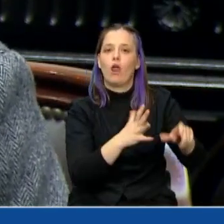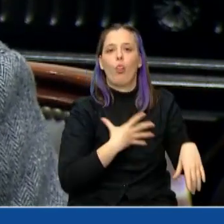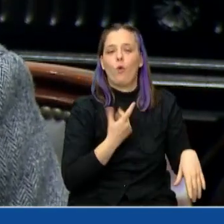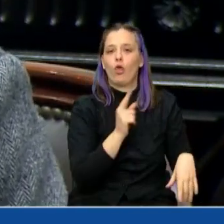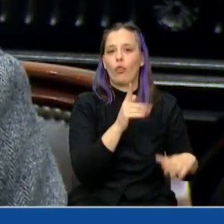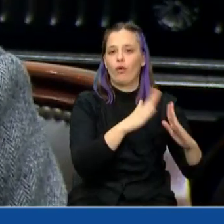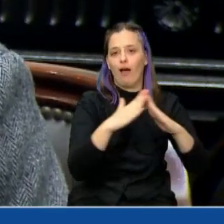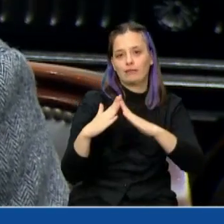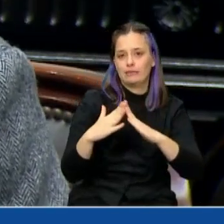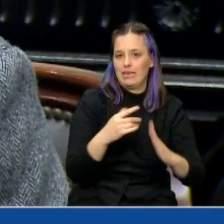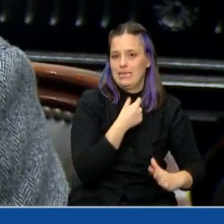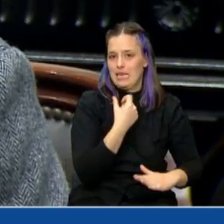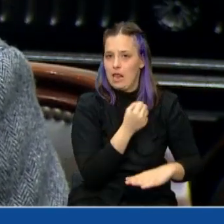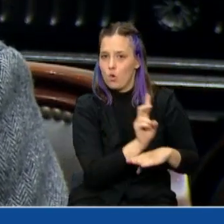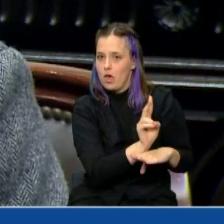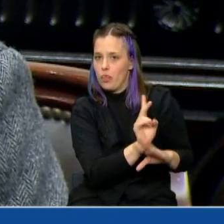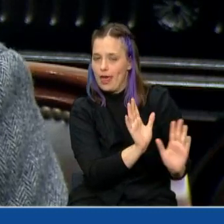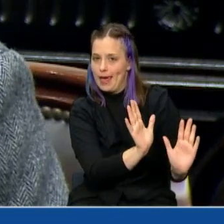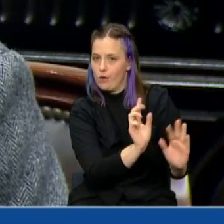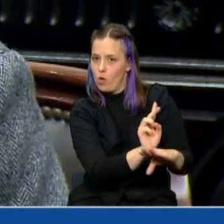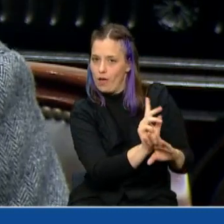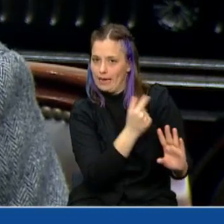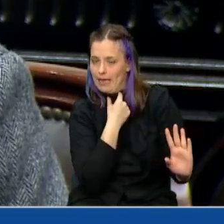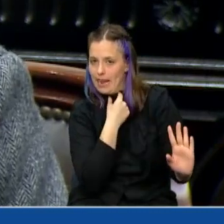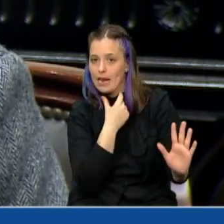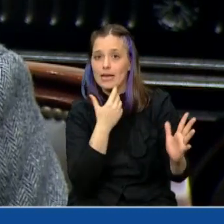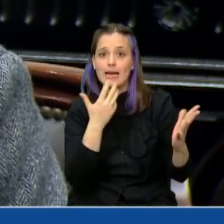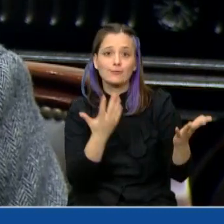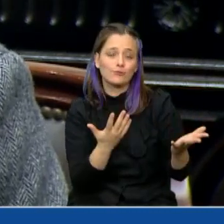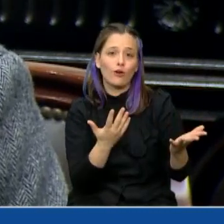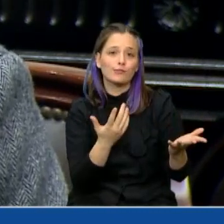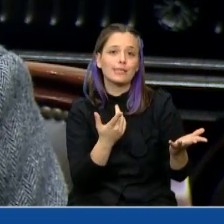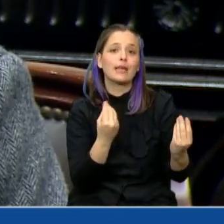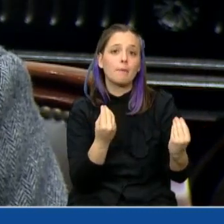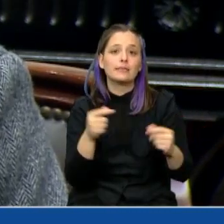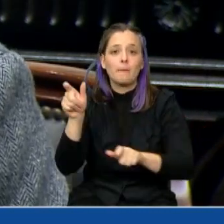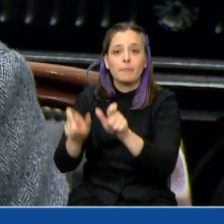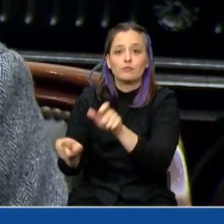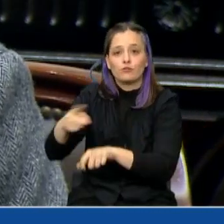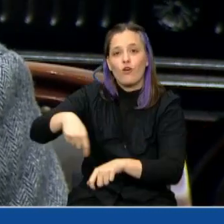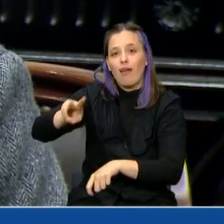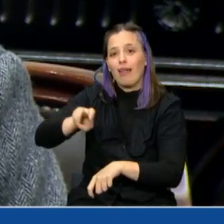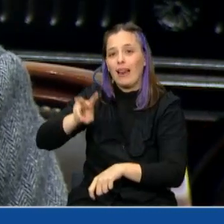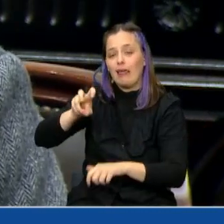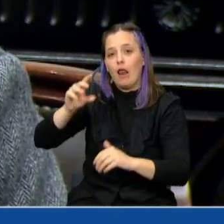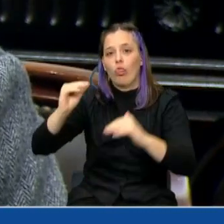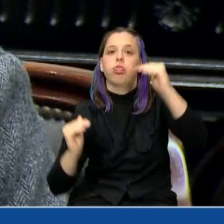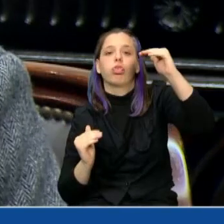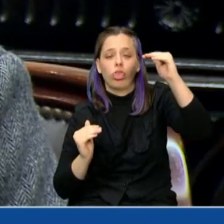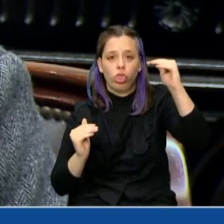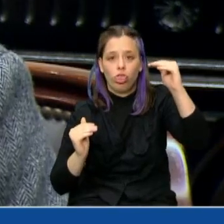propietarios, a los locadores, y eso pone en una situación muy desfavorable a los inquilinos,